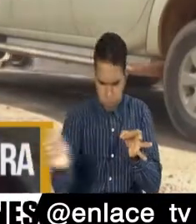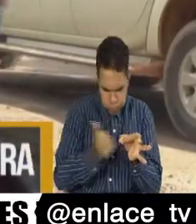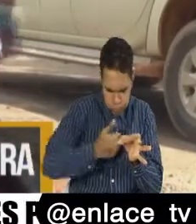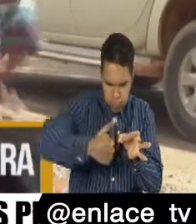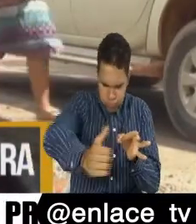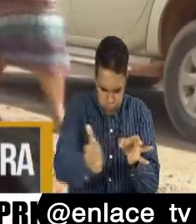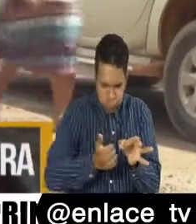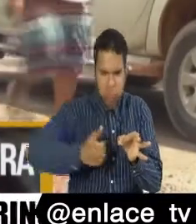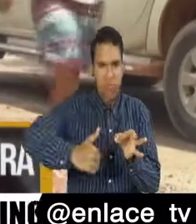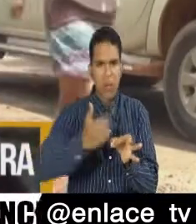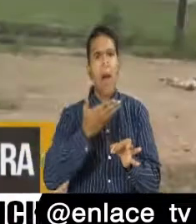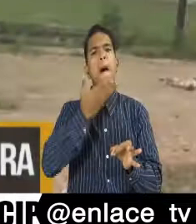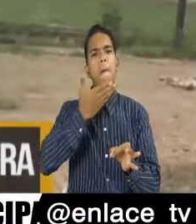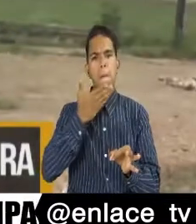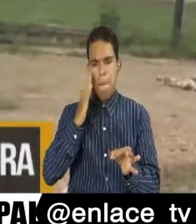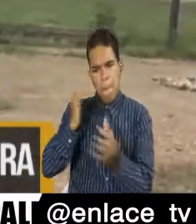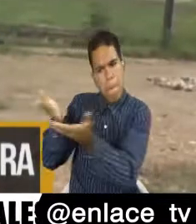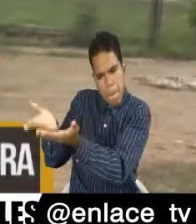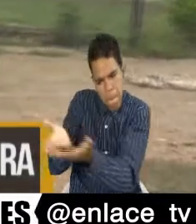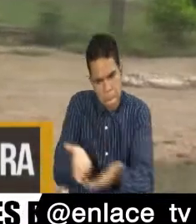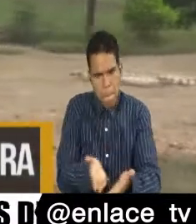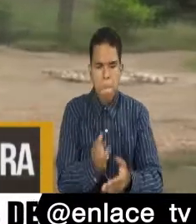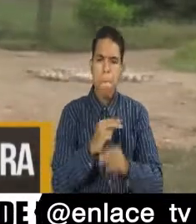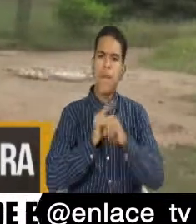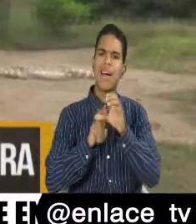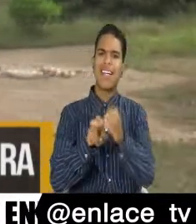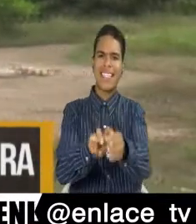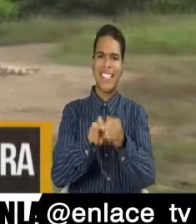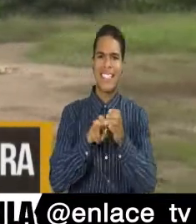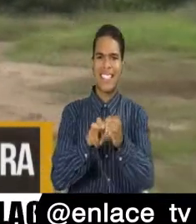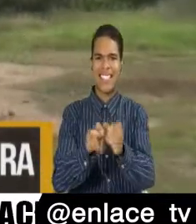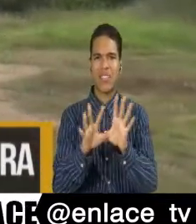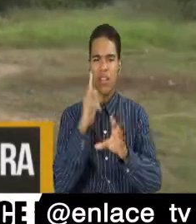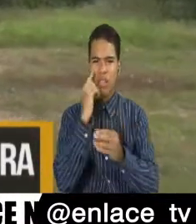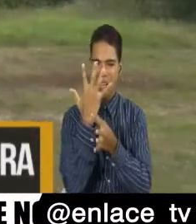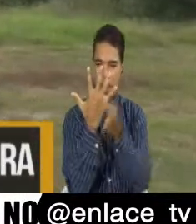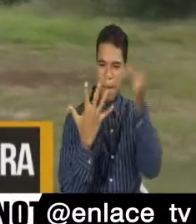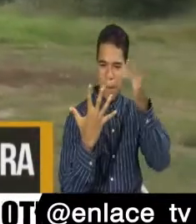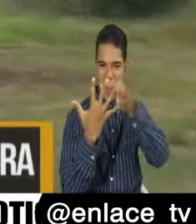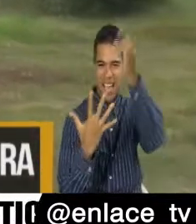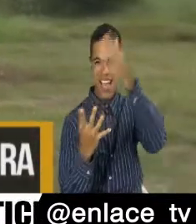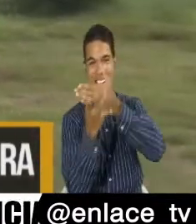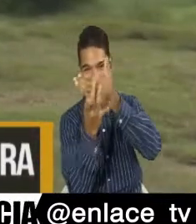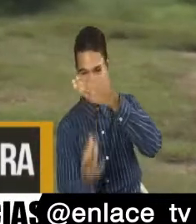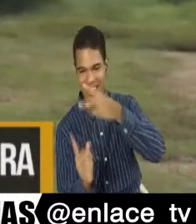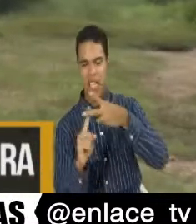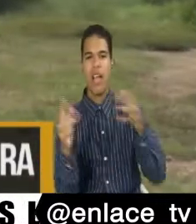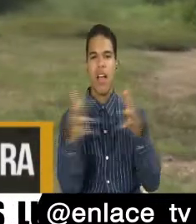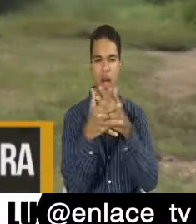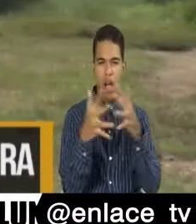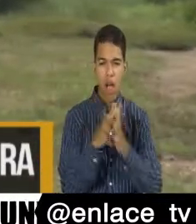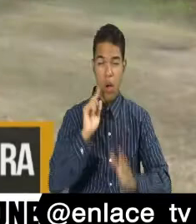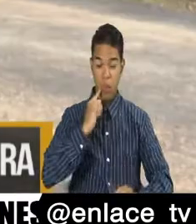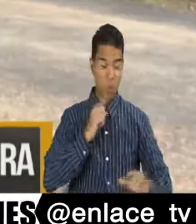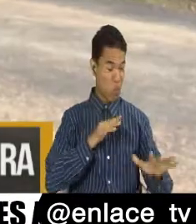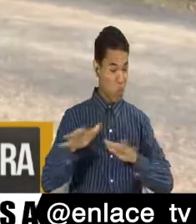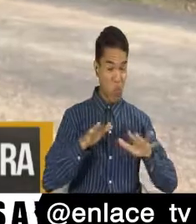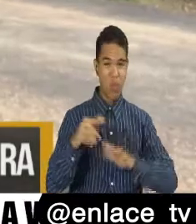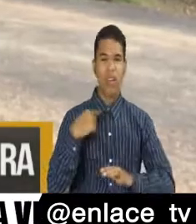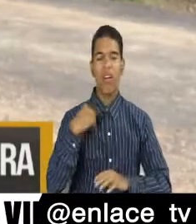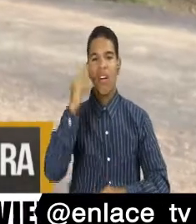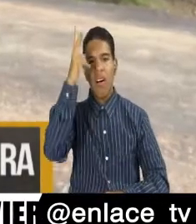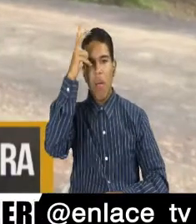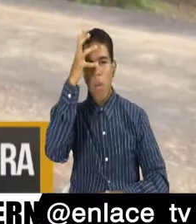hoy la tienen por aquí, por este lado. El transporte de productos como palma de aceite, el arroz, cítricos, leche de búfalo y producción